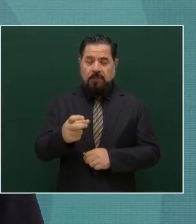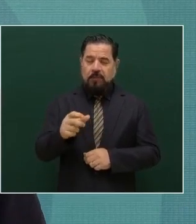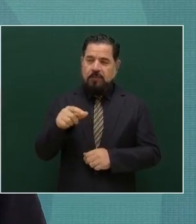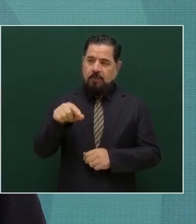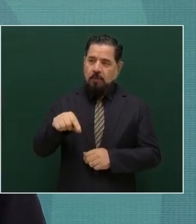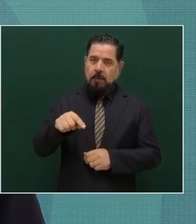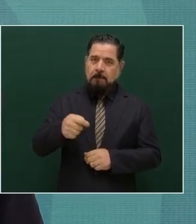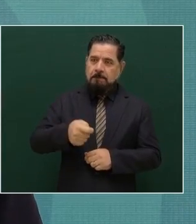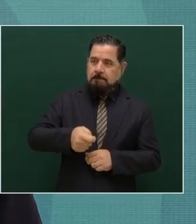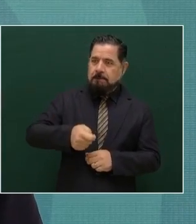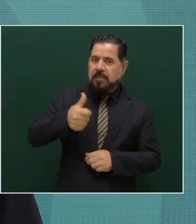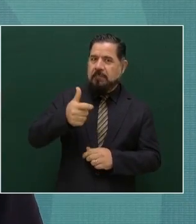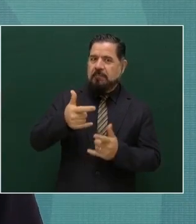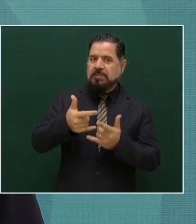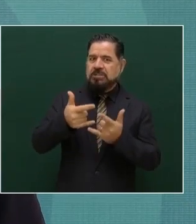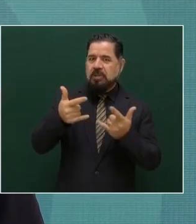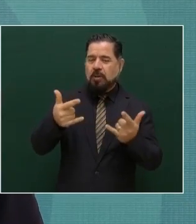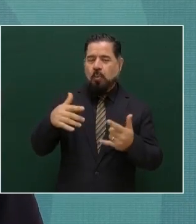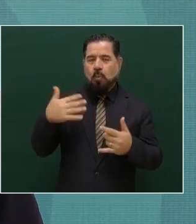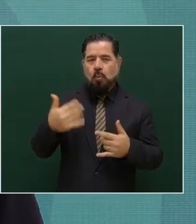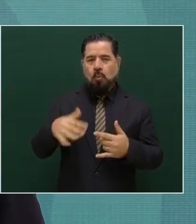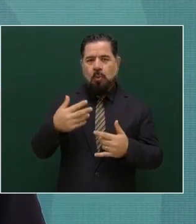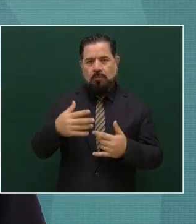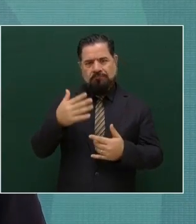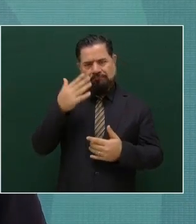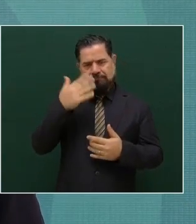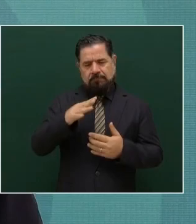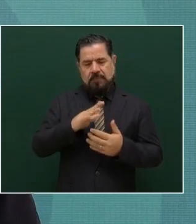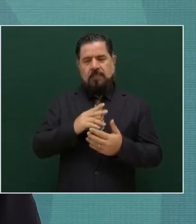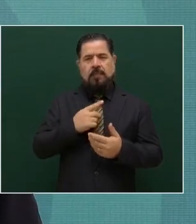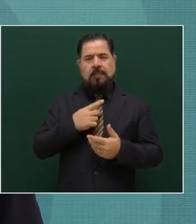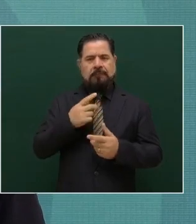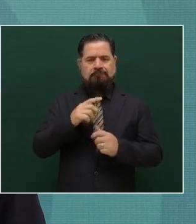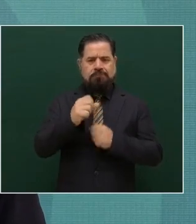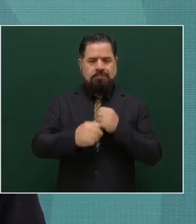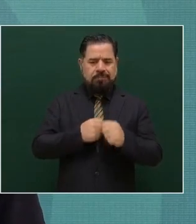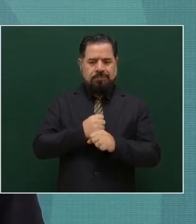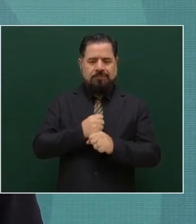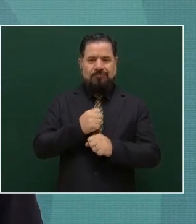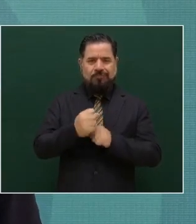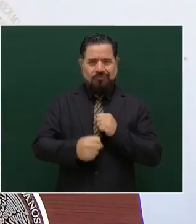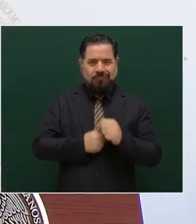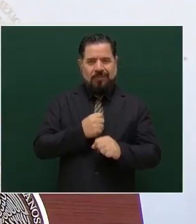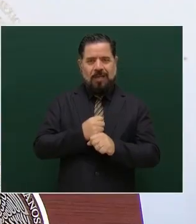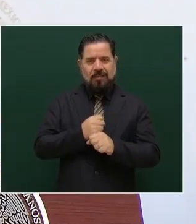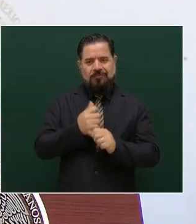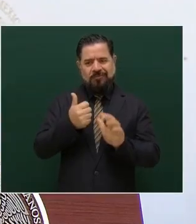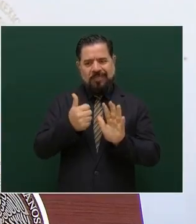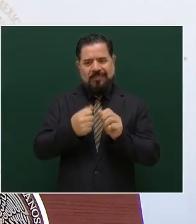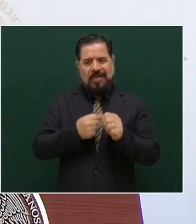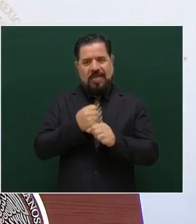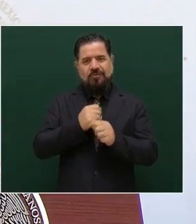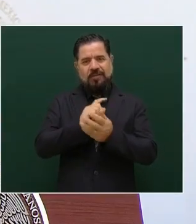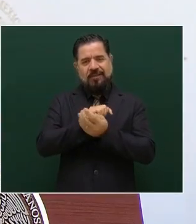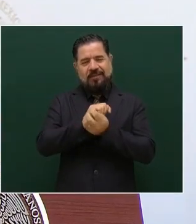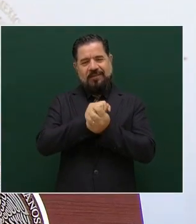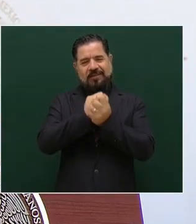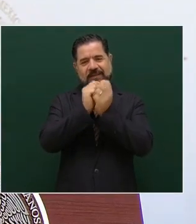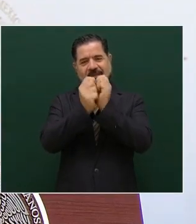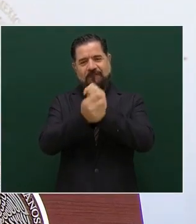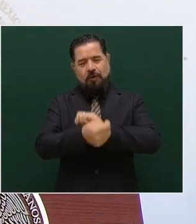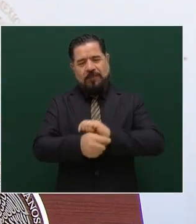de estos años de transformación nacional basados en la búsqueda del interés popular y